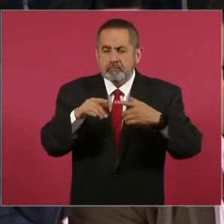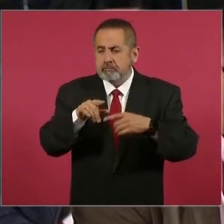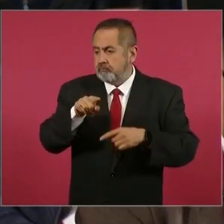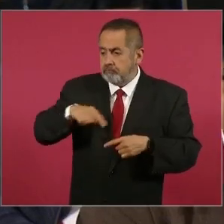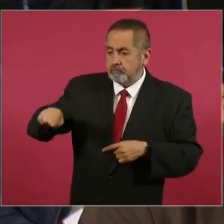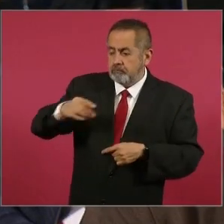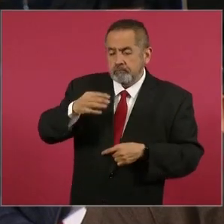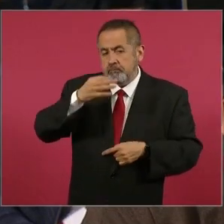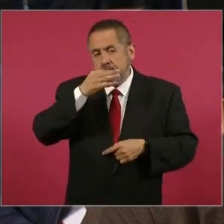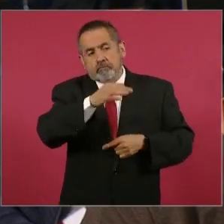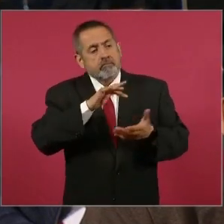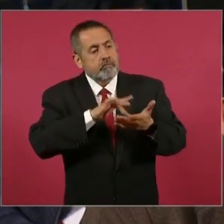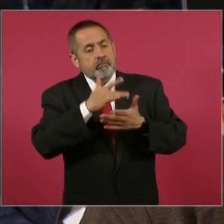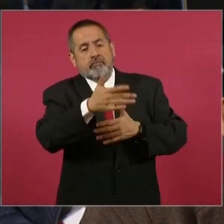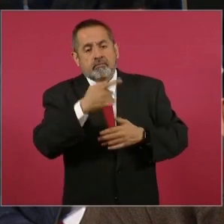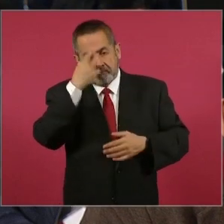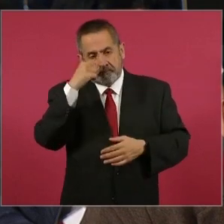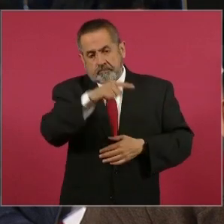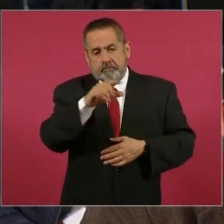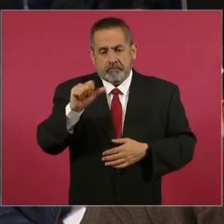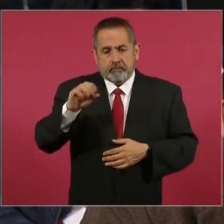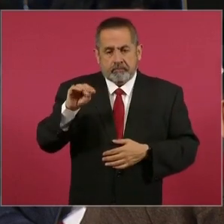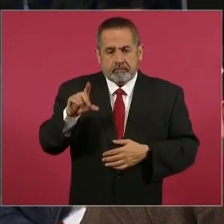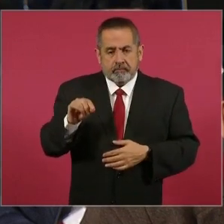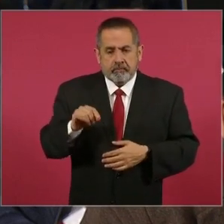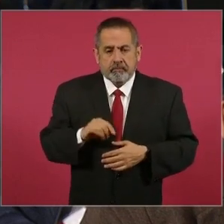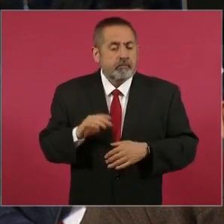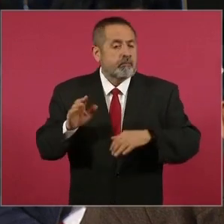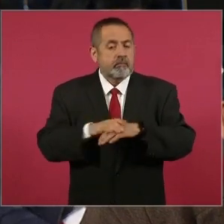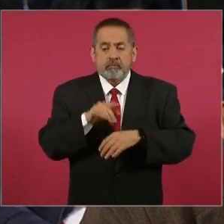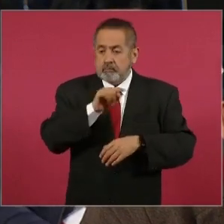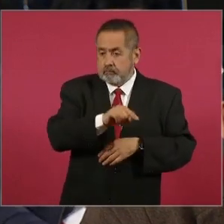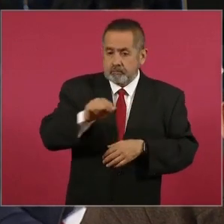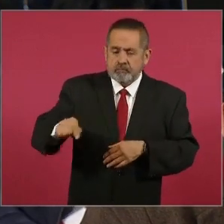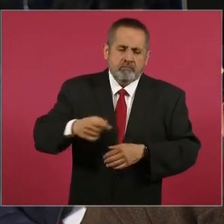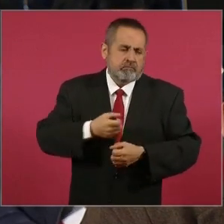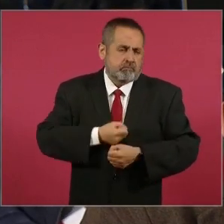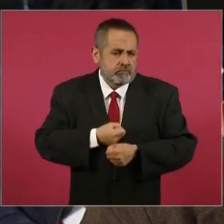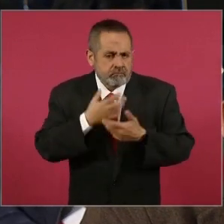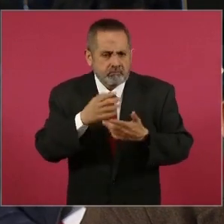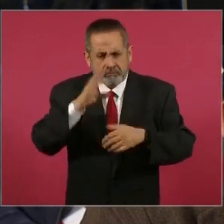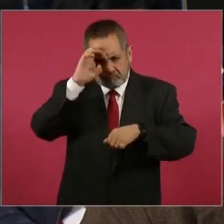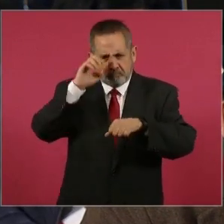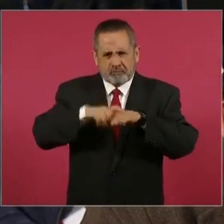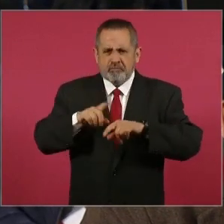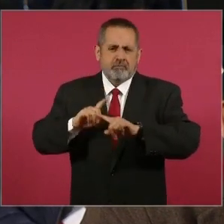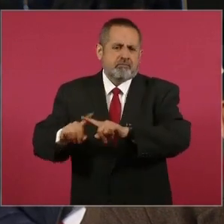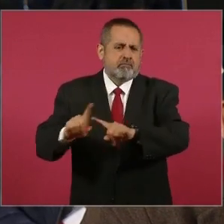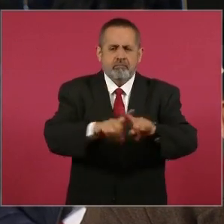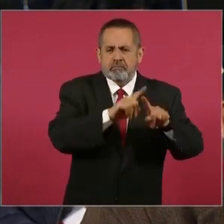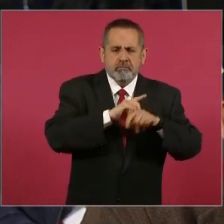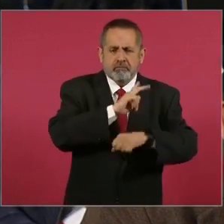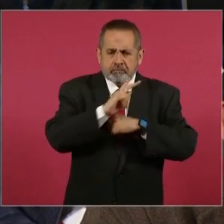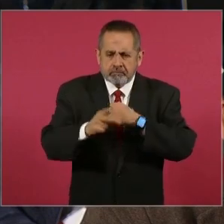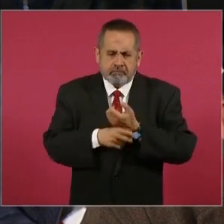a ustedes porque ha permitido que se expresen y que la cultura de todos los países pueda estar presente y que